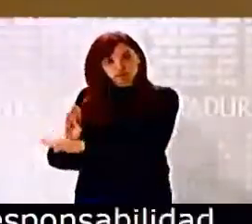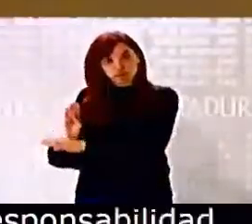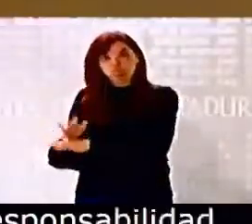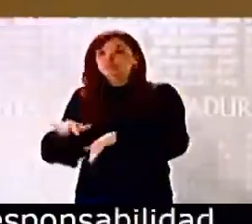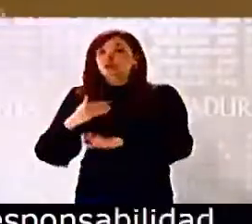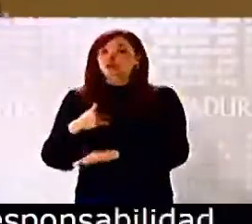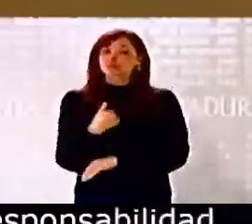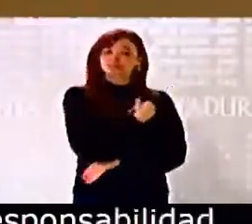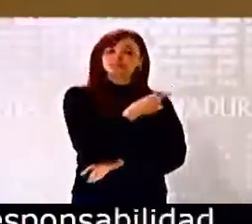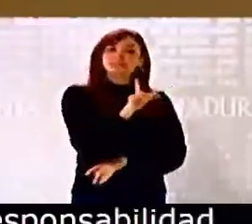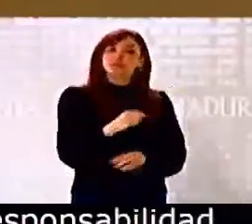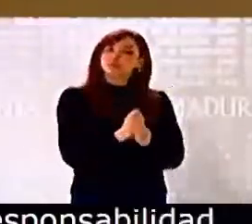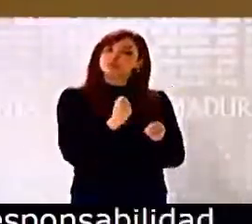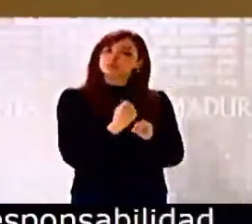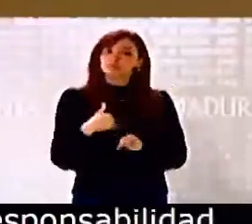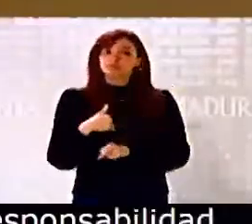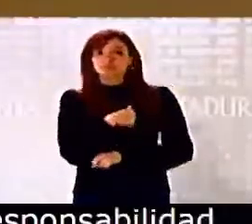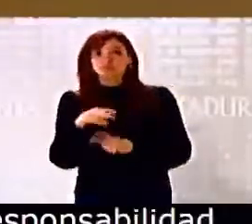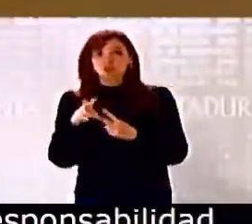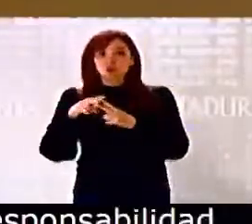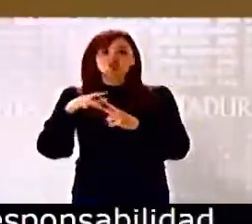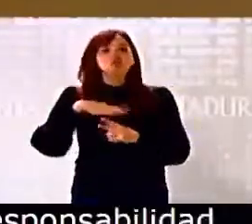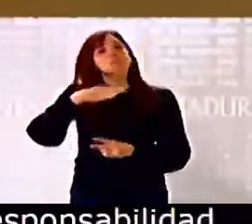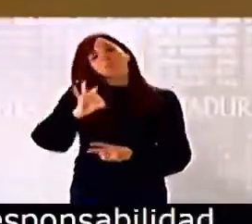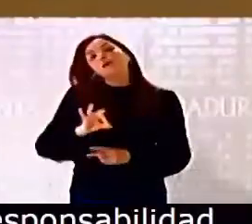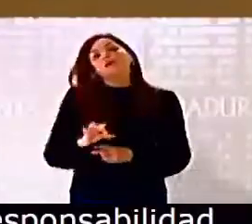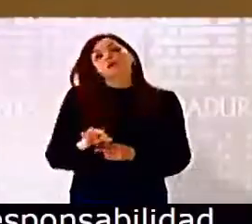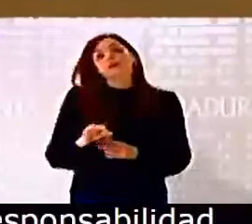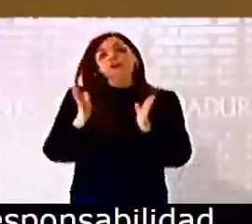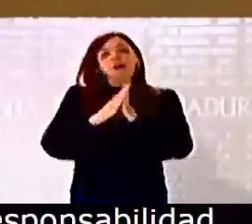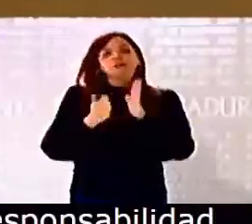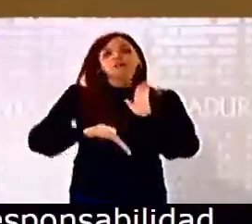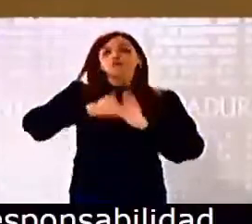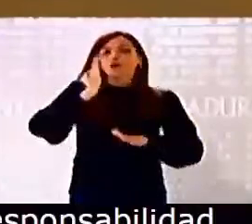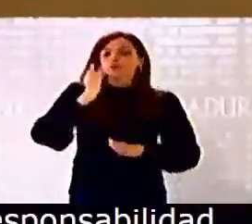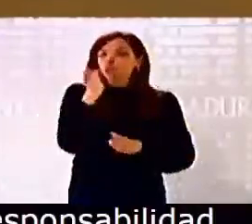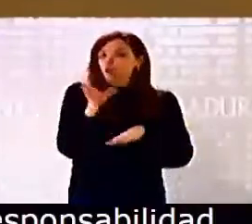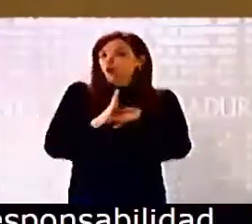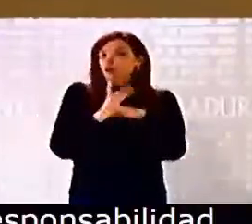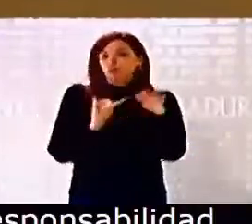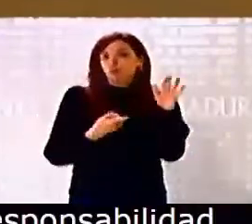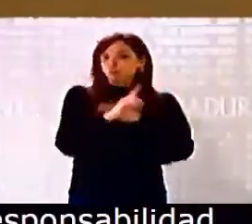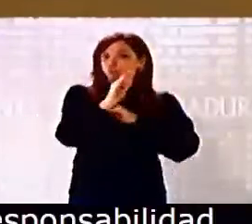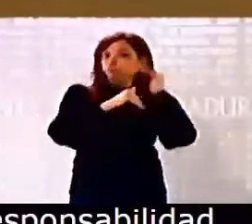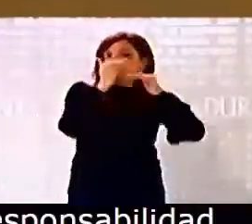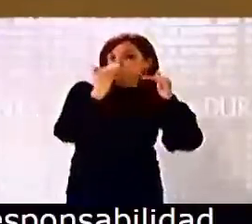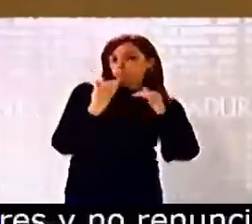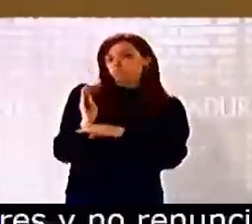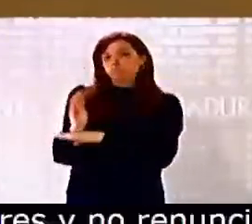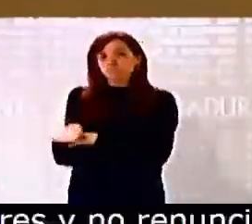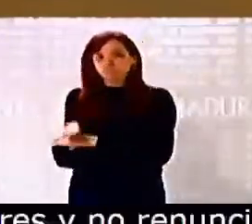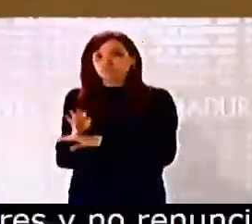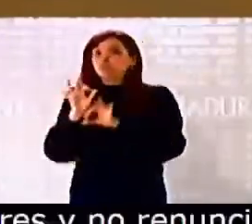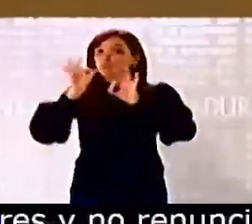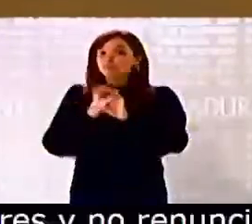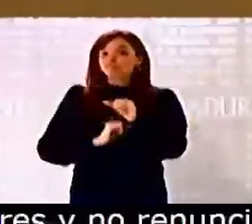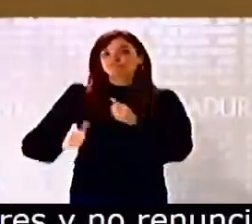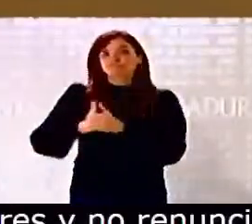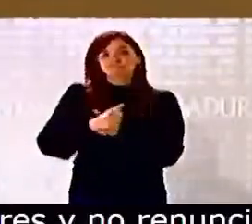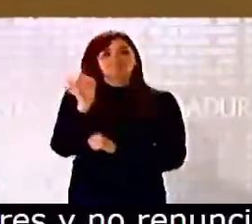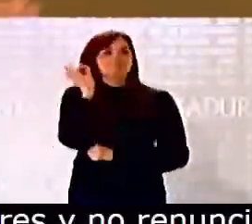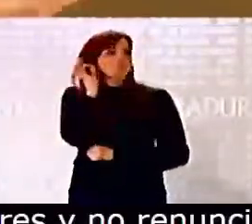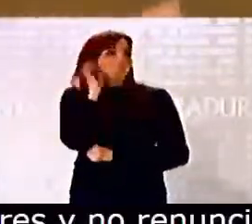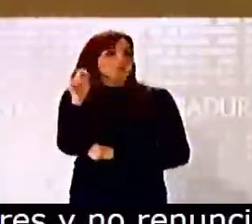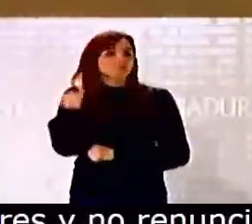renunciar a trabajar fuera de casa y a crecer profesionalmente, especialmente las mujeres, que son quienes se